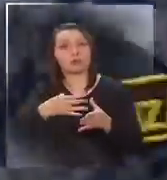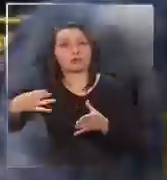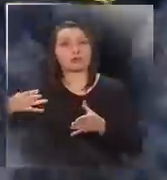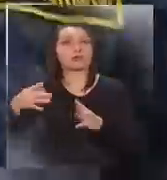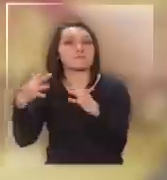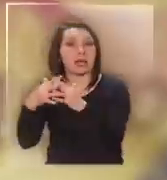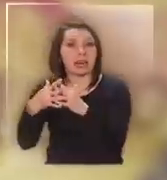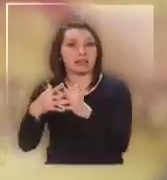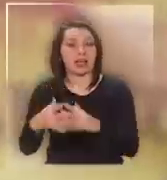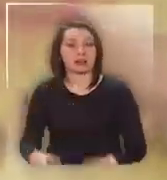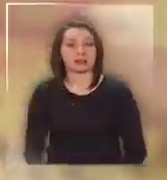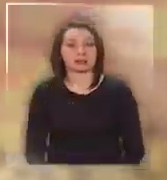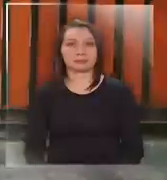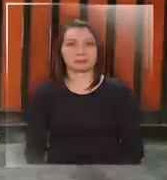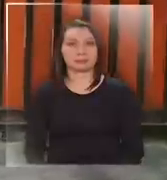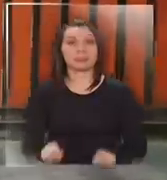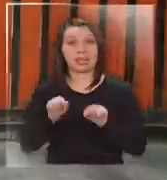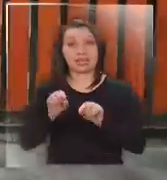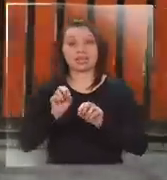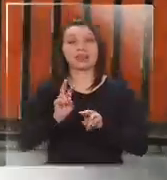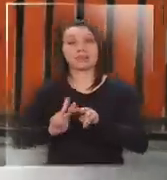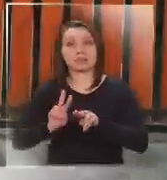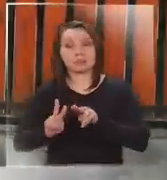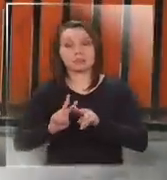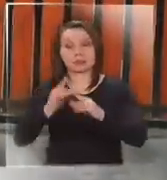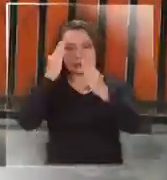militar principalmente. Aquí se prepara